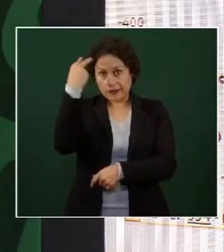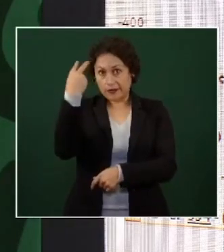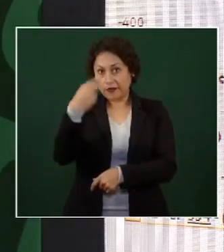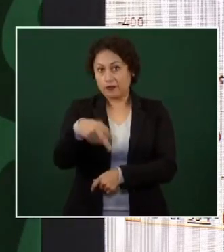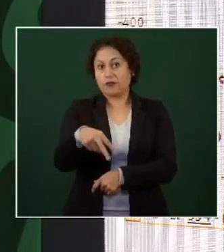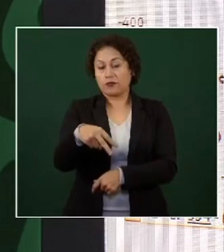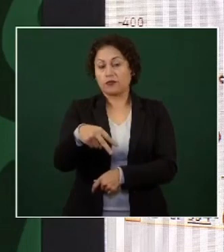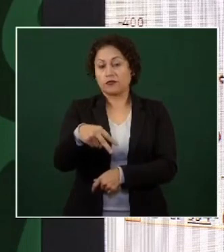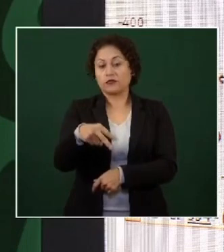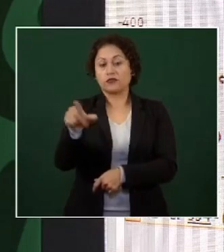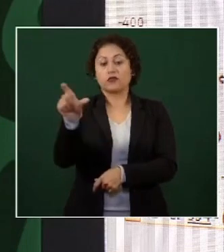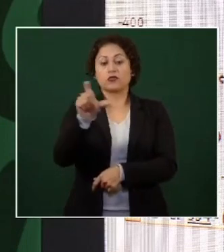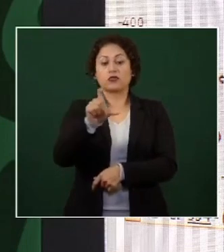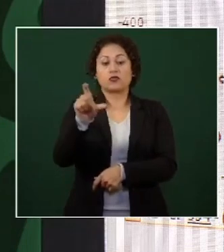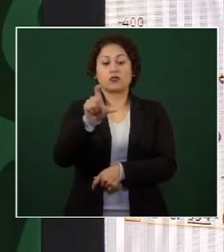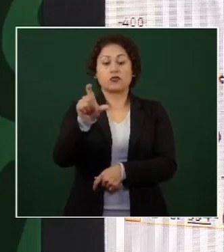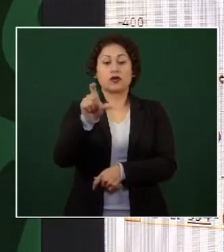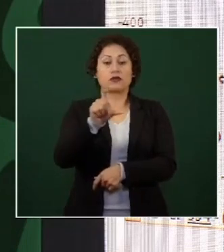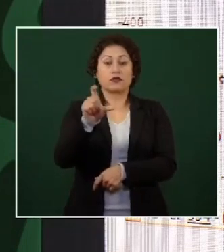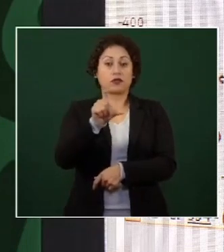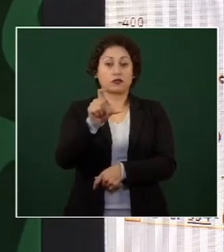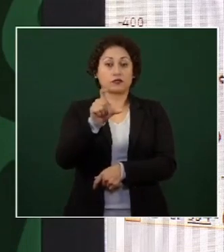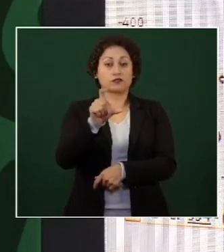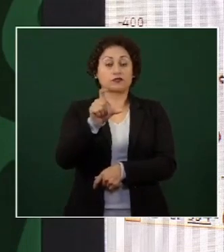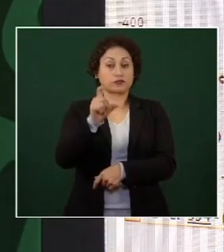mediante la fuerza, Porfirio Díaz